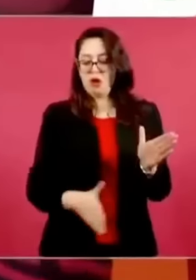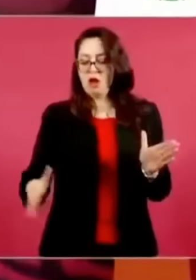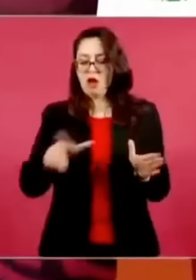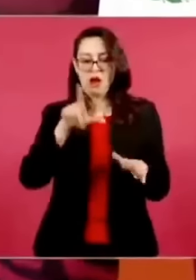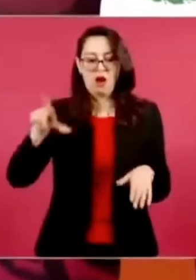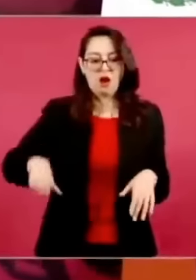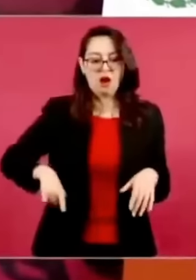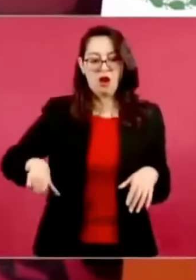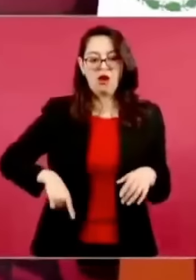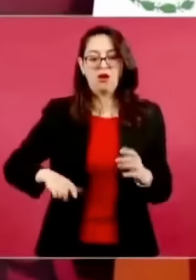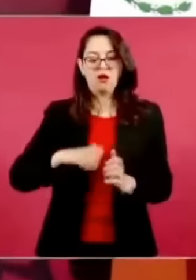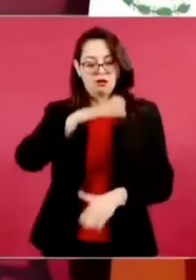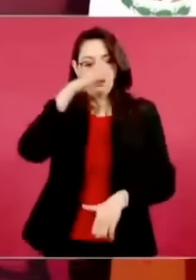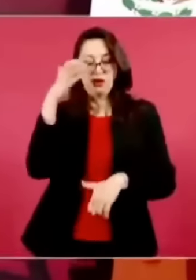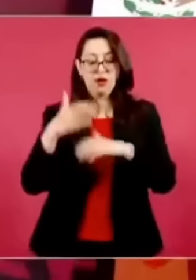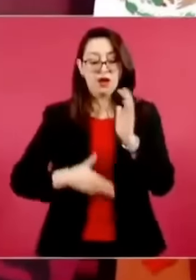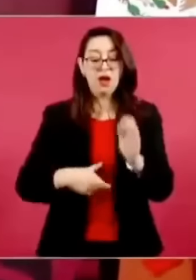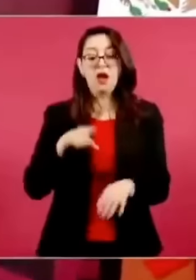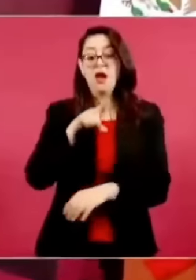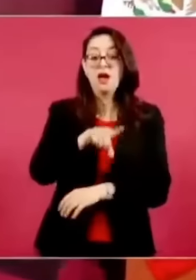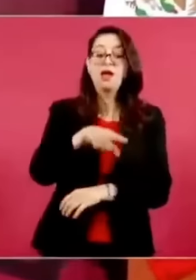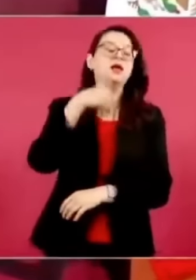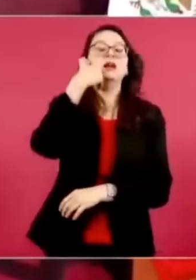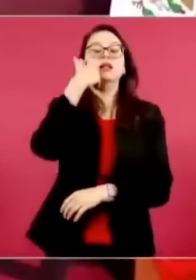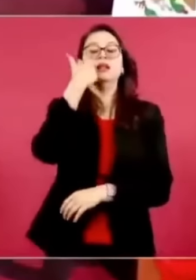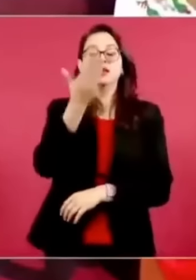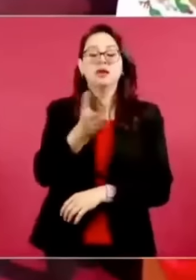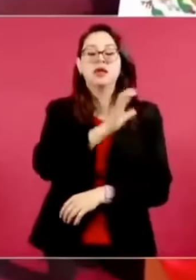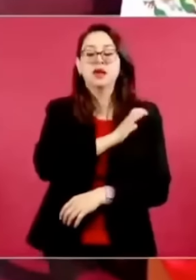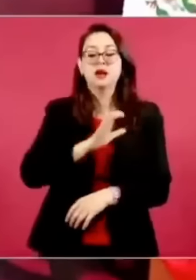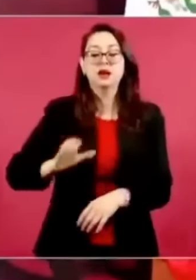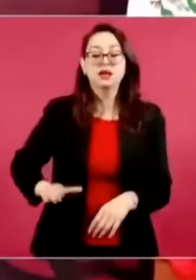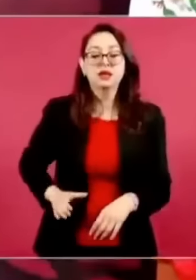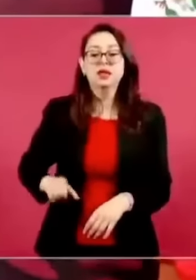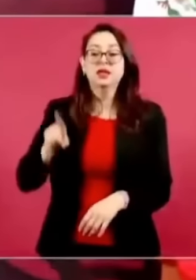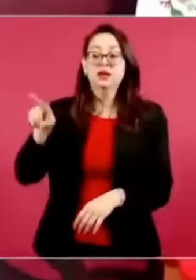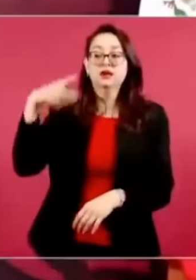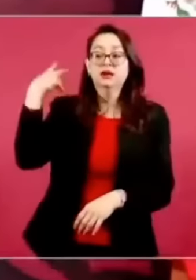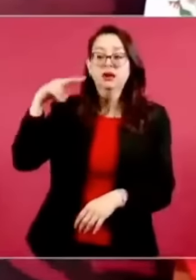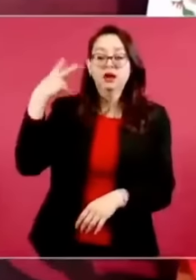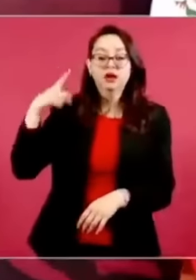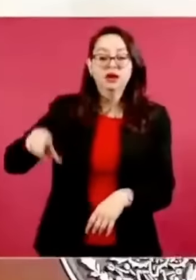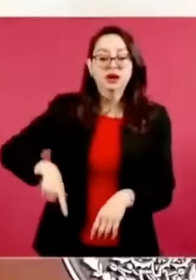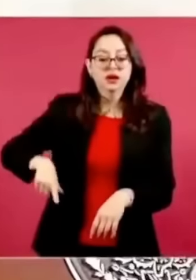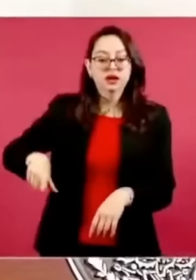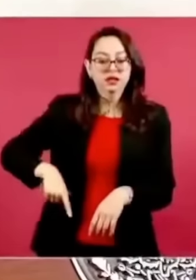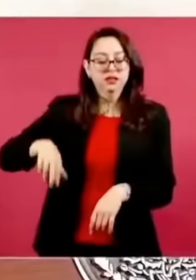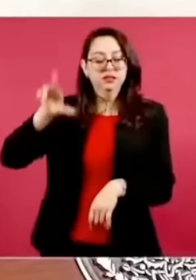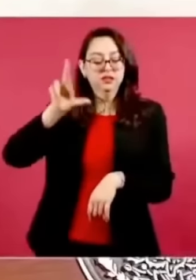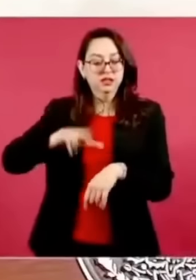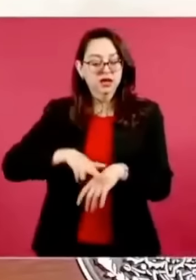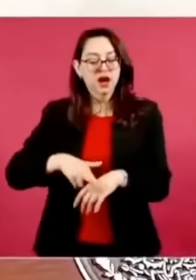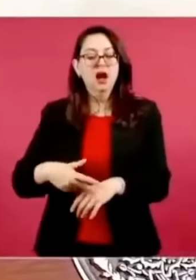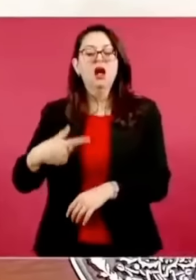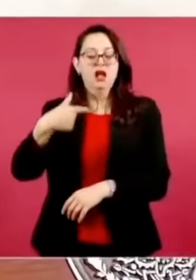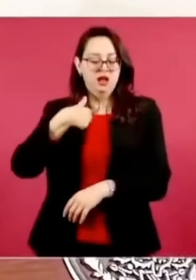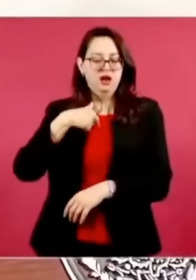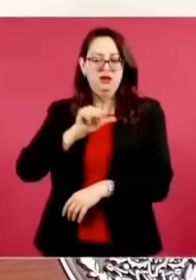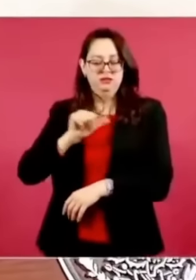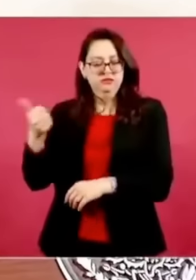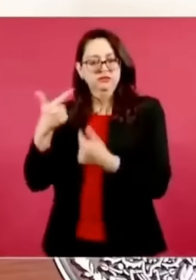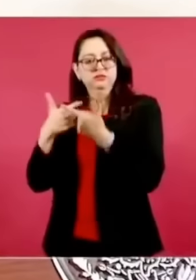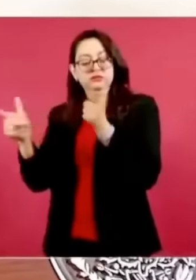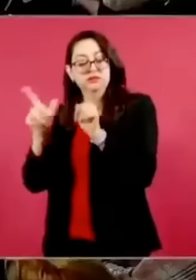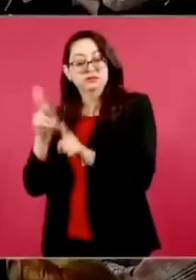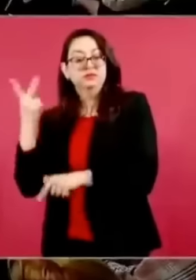quiere ser candidato a gobernador de Veracruz, y yo era dirigente de un partido y